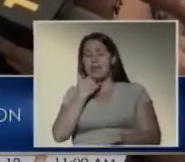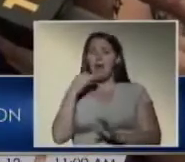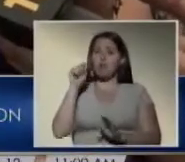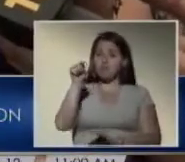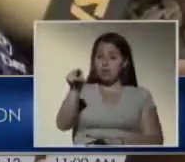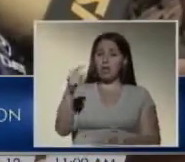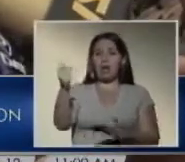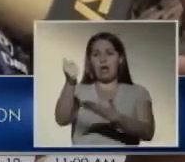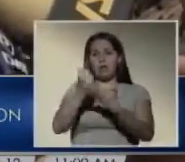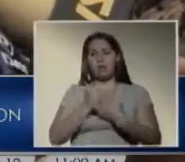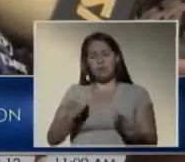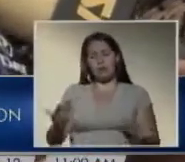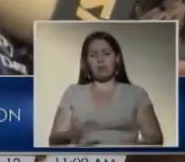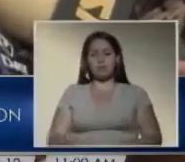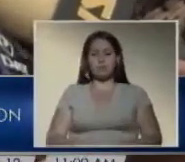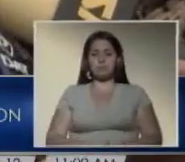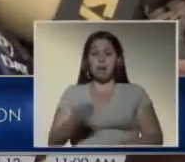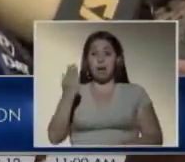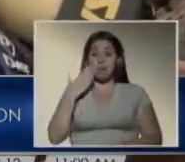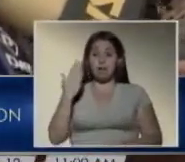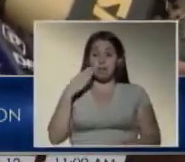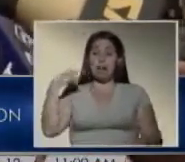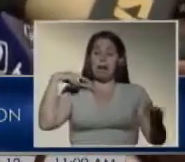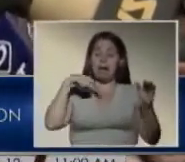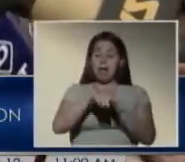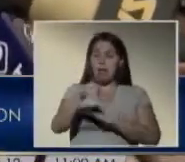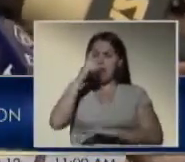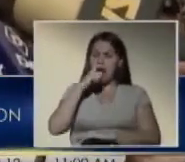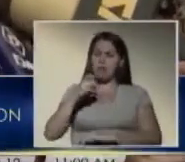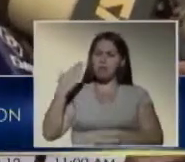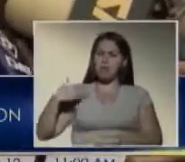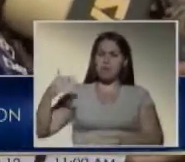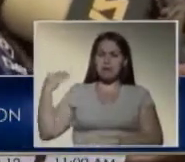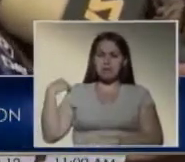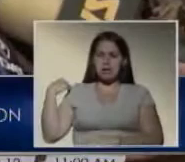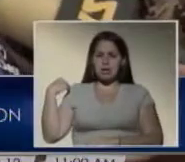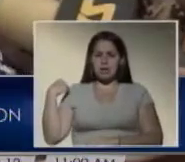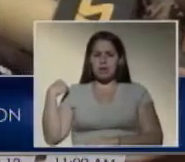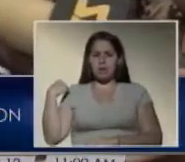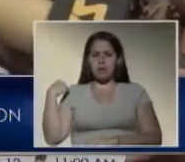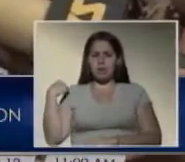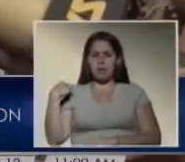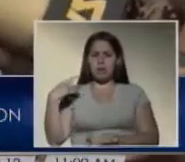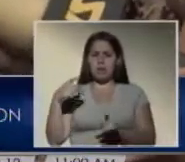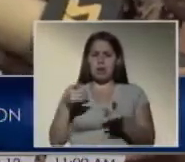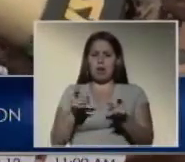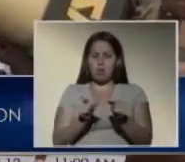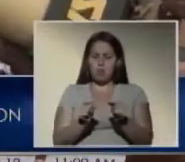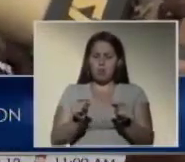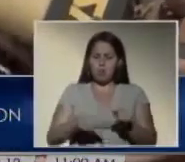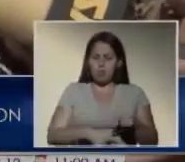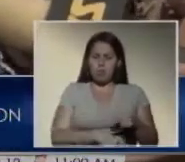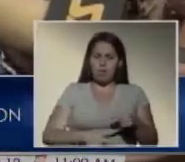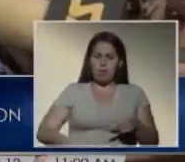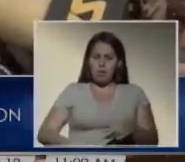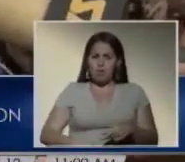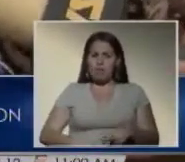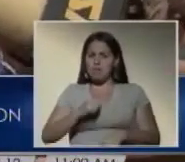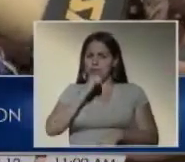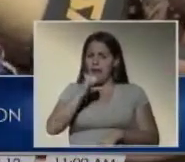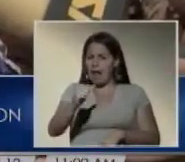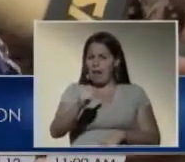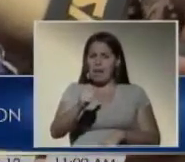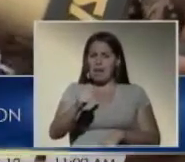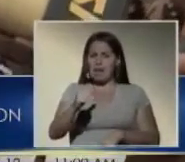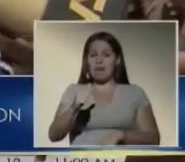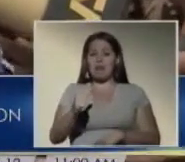nosotros, ayúdenos. Mi mamá ingresa aquí desde el año pasado con una lesión de cuello uterino menor, y